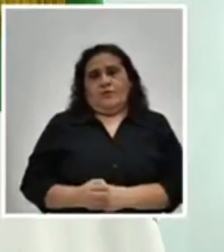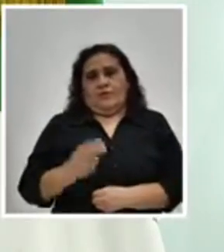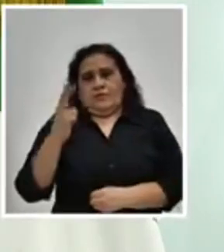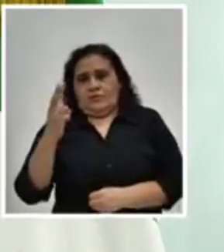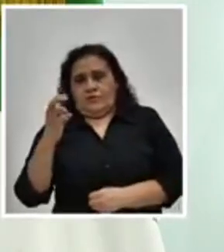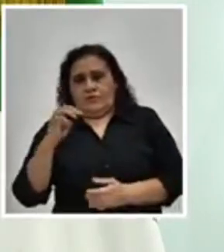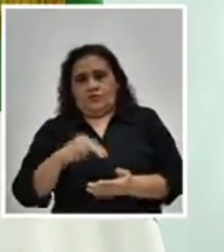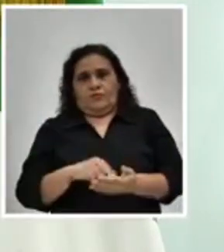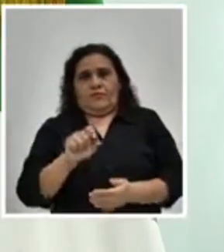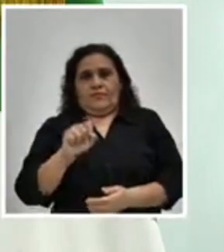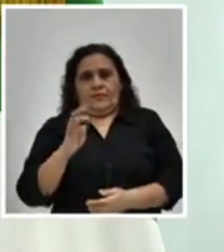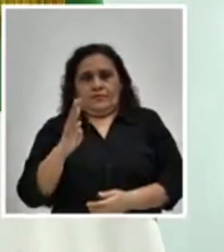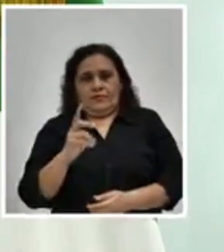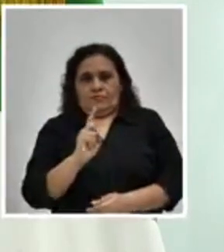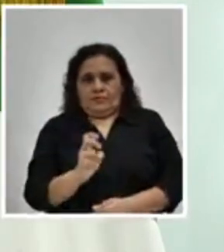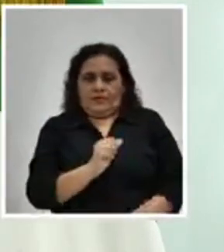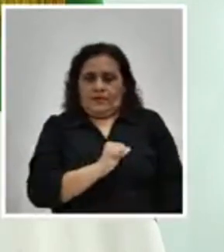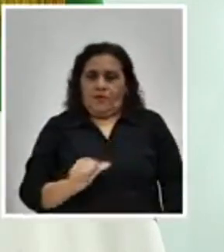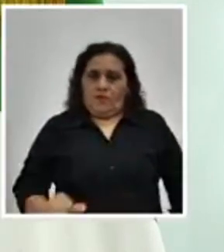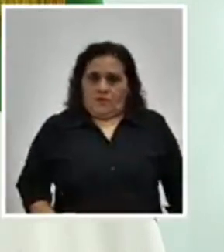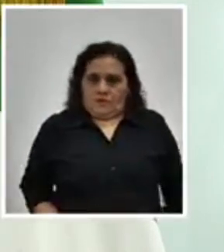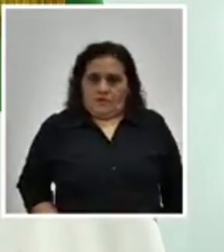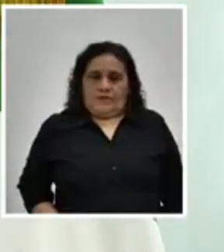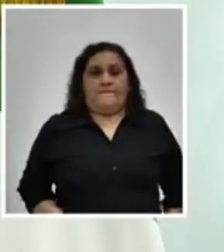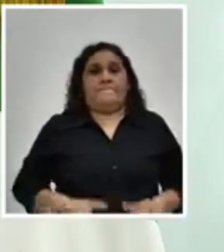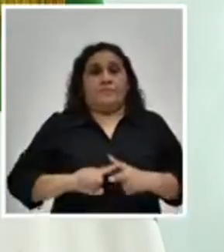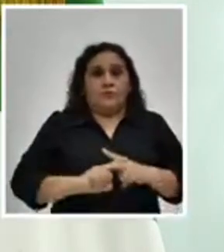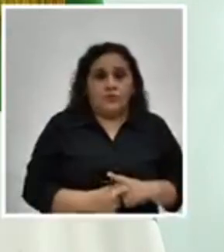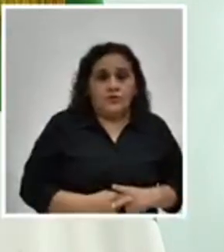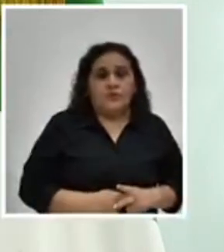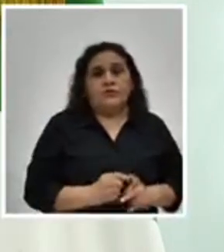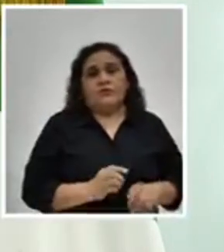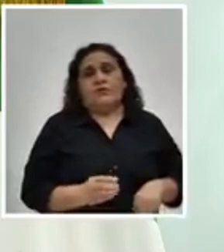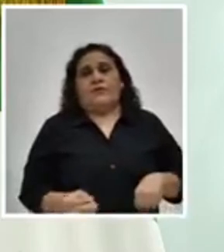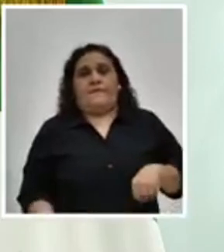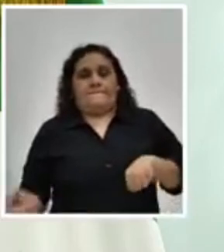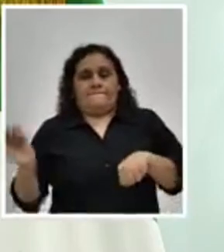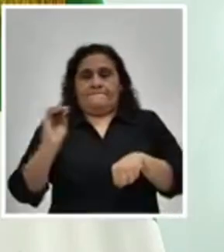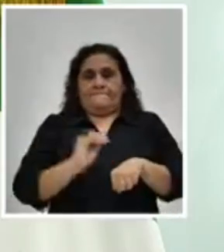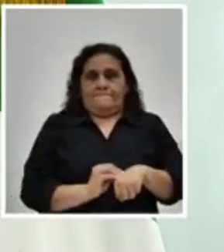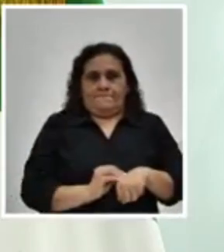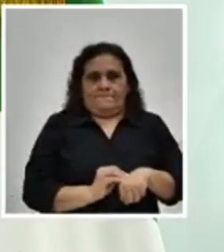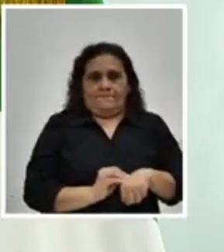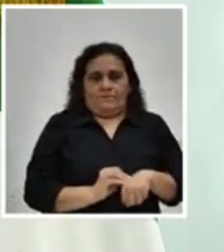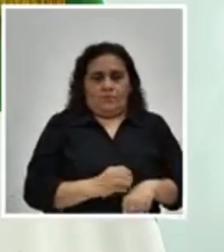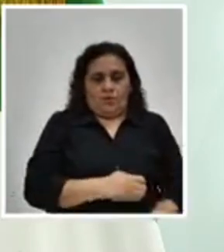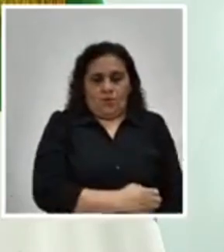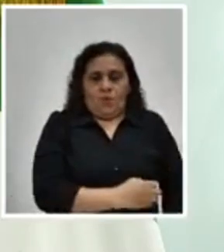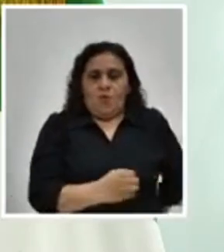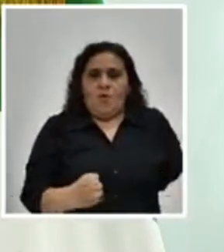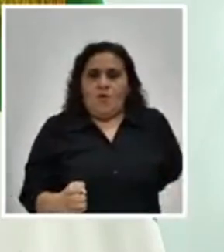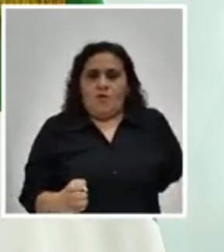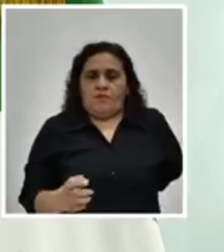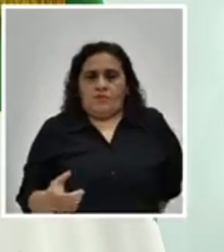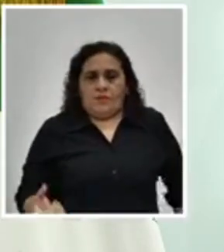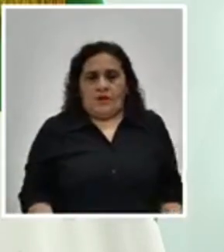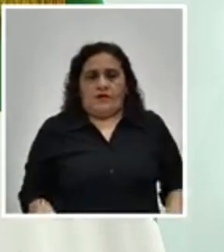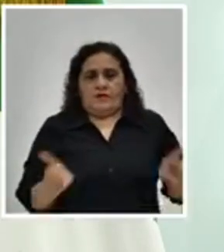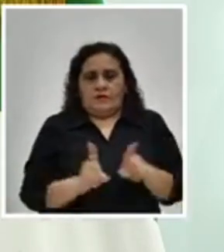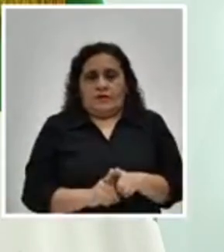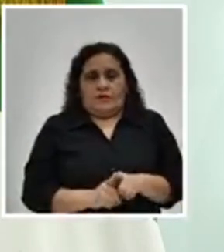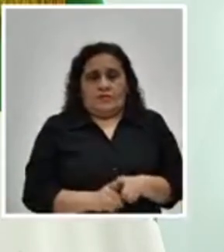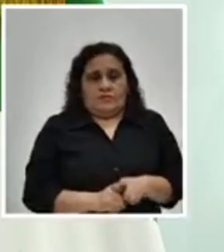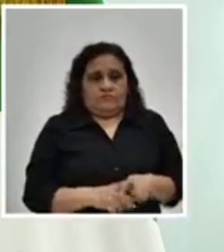2021-2024, logramos iniciar e incorporar un espacio digno para las